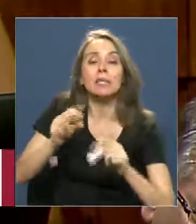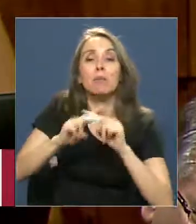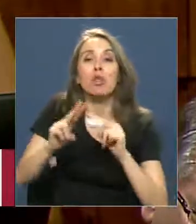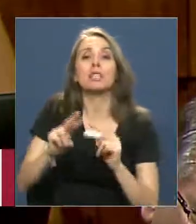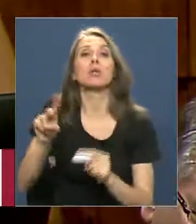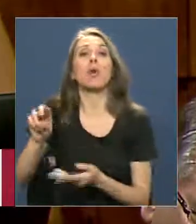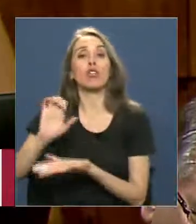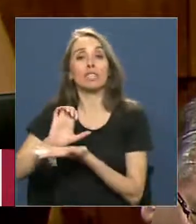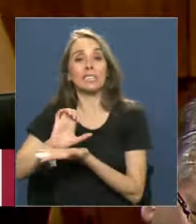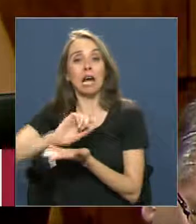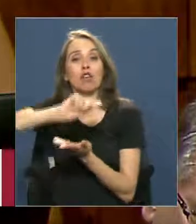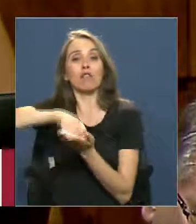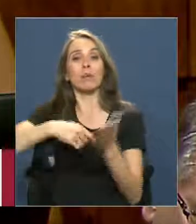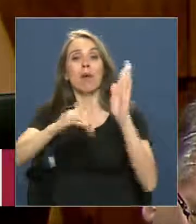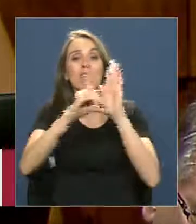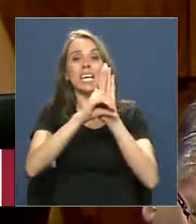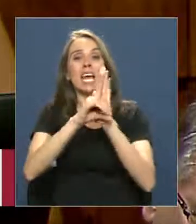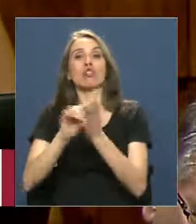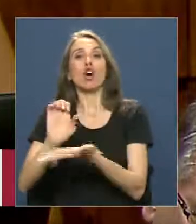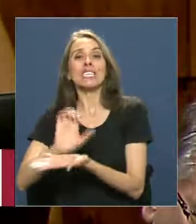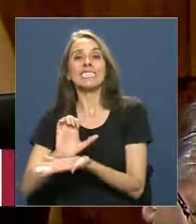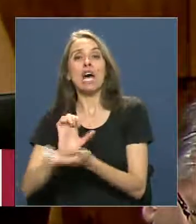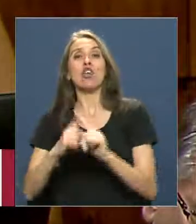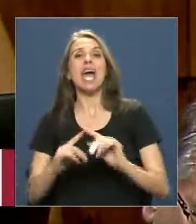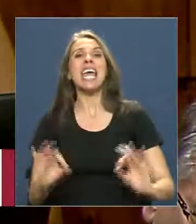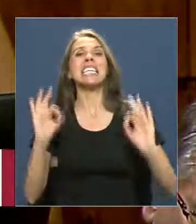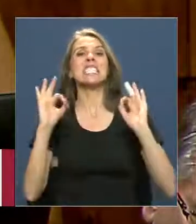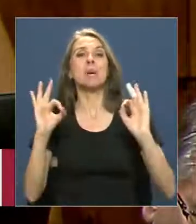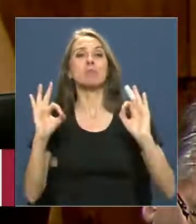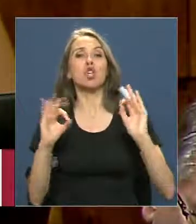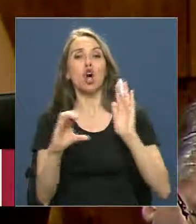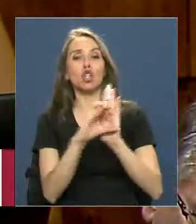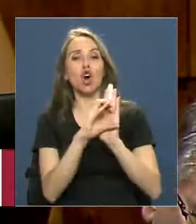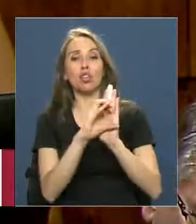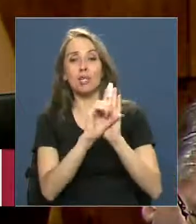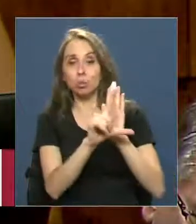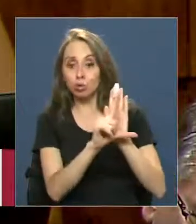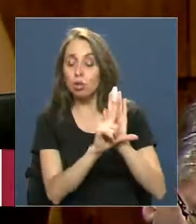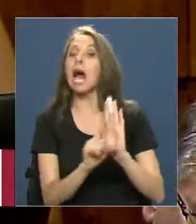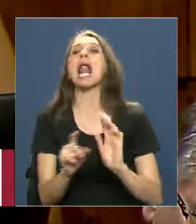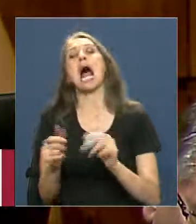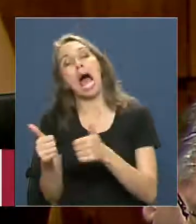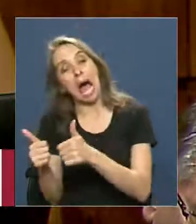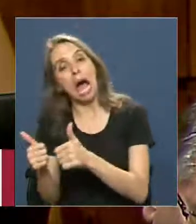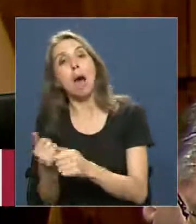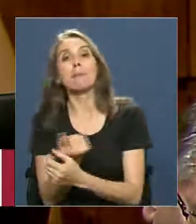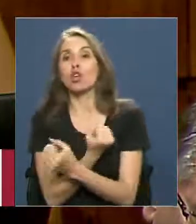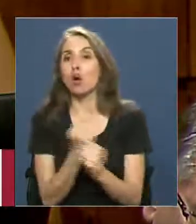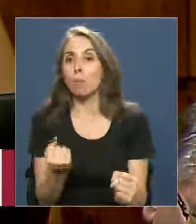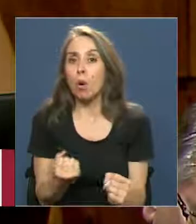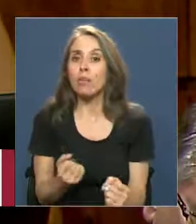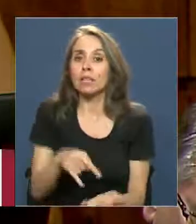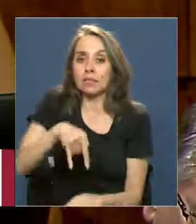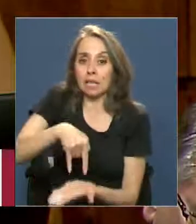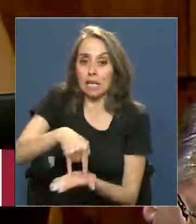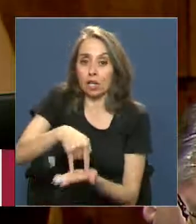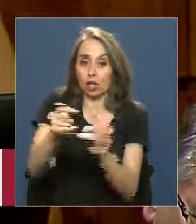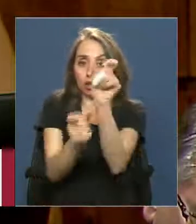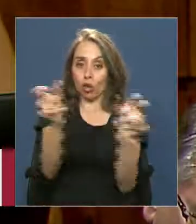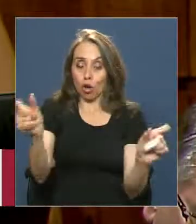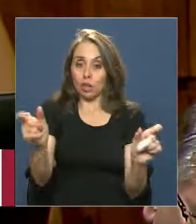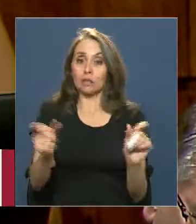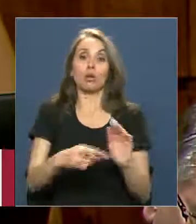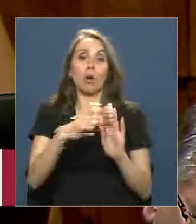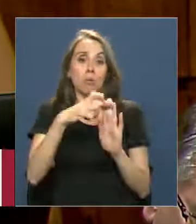estado de excepción constitucional, bienvenido sea. Pero lo que no puede ocurrir es que el Parlamento, cuando sea presentado